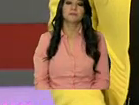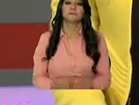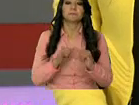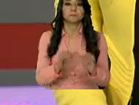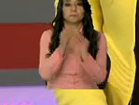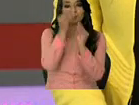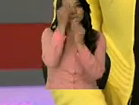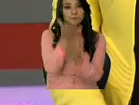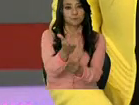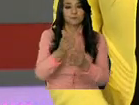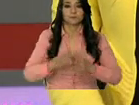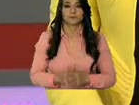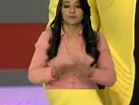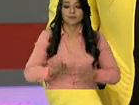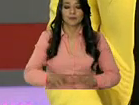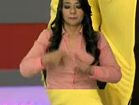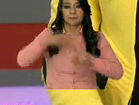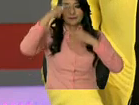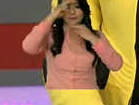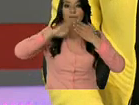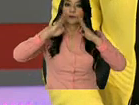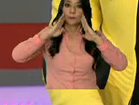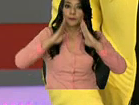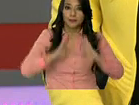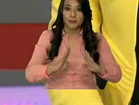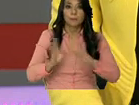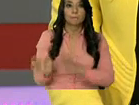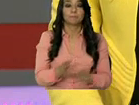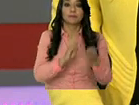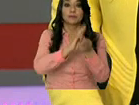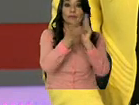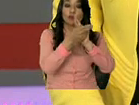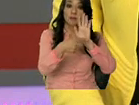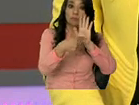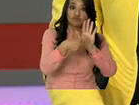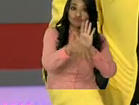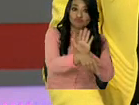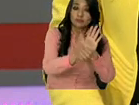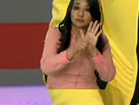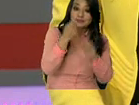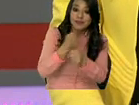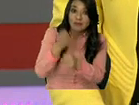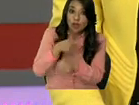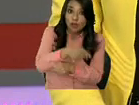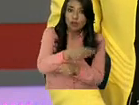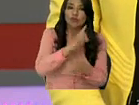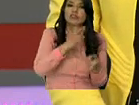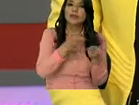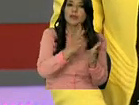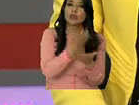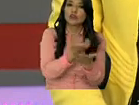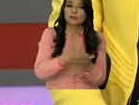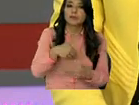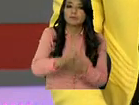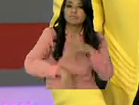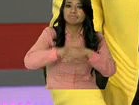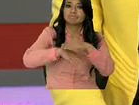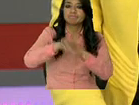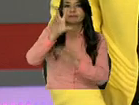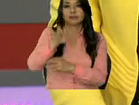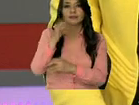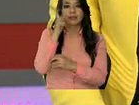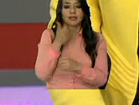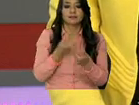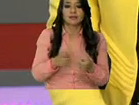Seguimos con más información en este primer noticiero de la comunidad. Las reformas tributarias y laborales deberán tratarse en un máximo de 30 días en la